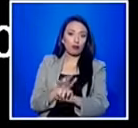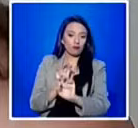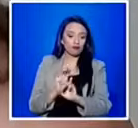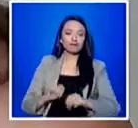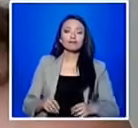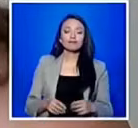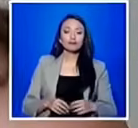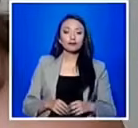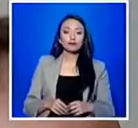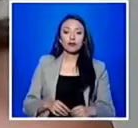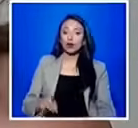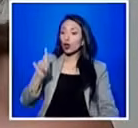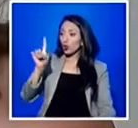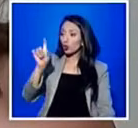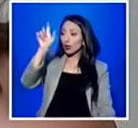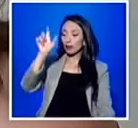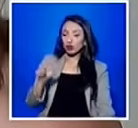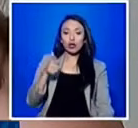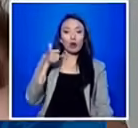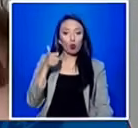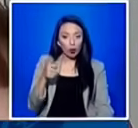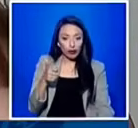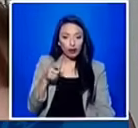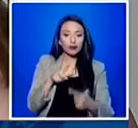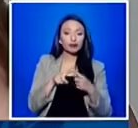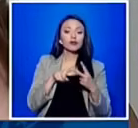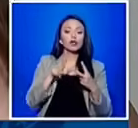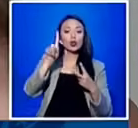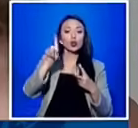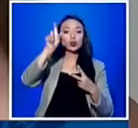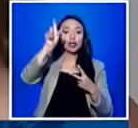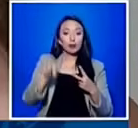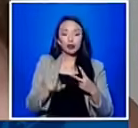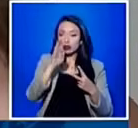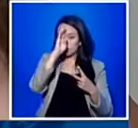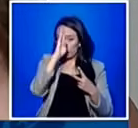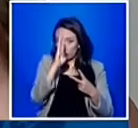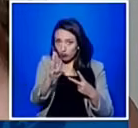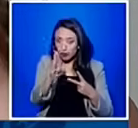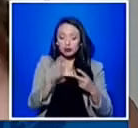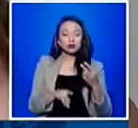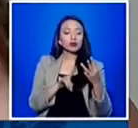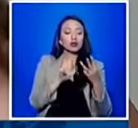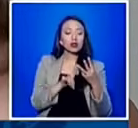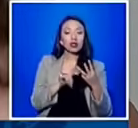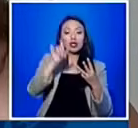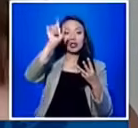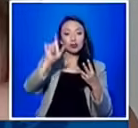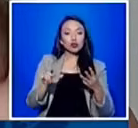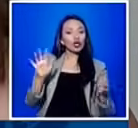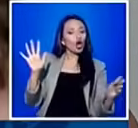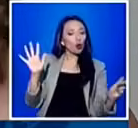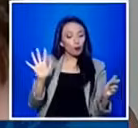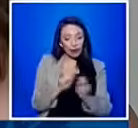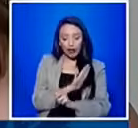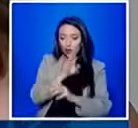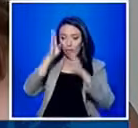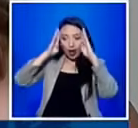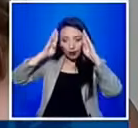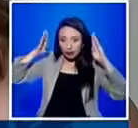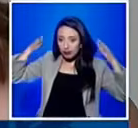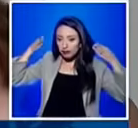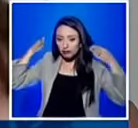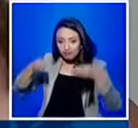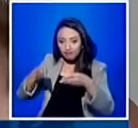tiempo completo. Tiene que ser una persona bondadosa, una persona honesta y una persona que esté completamente dedicada